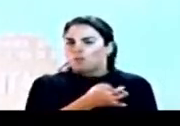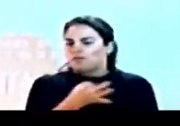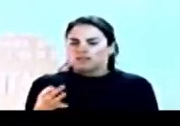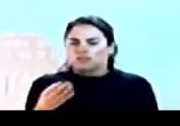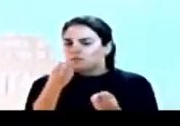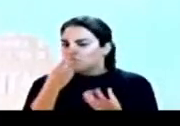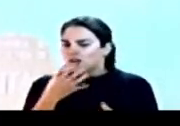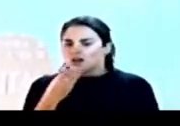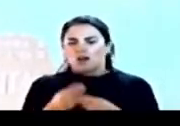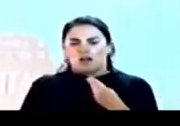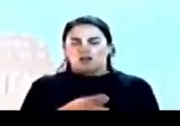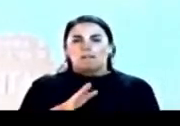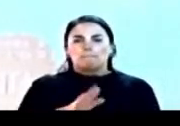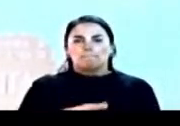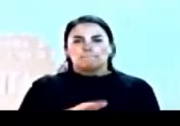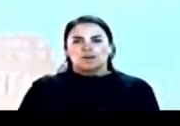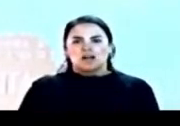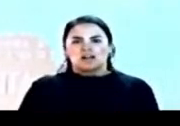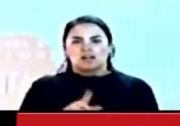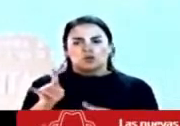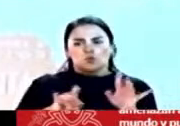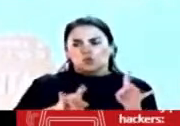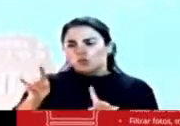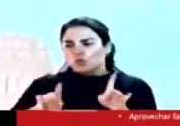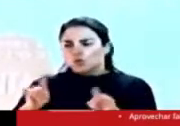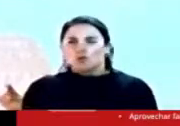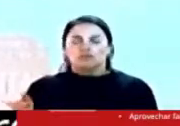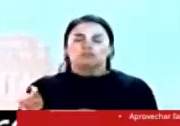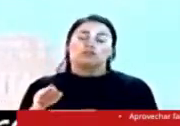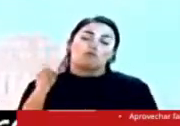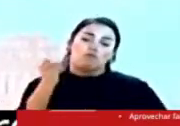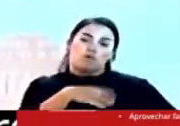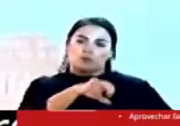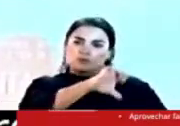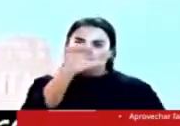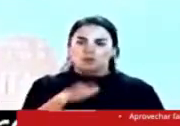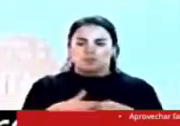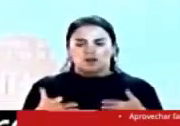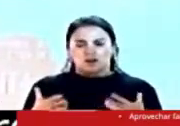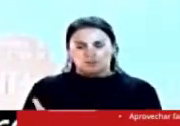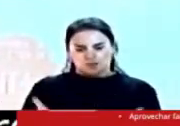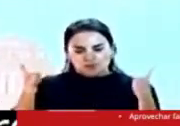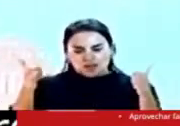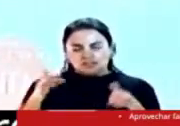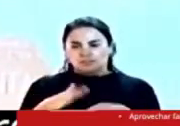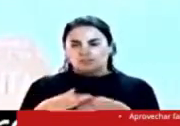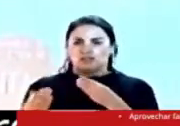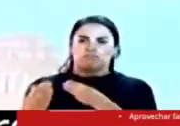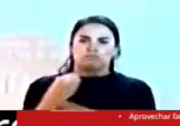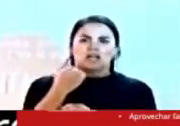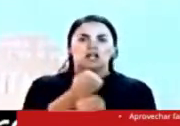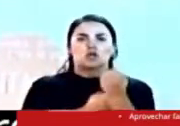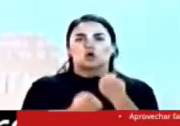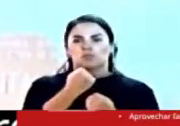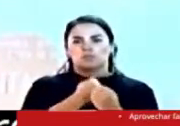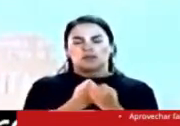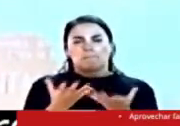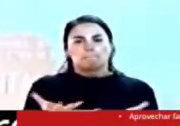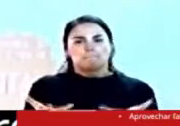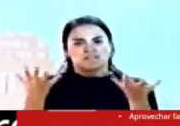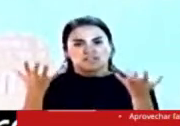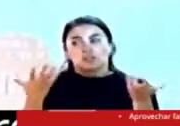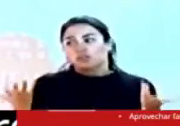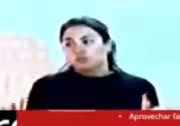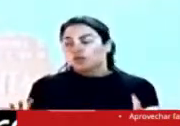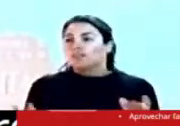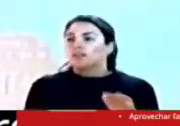para captar esos fondos europeos, para agilizar esos fondos europeos, para que lleguen a nuestra economía y que, por tanto, se